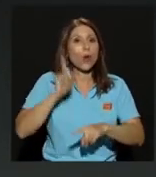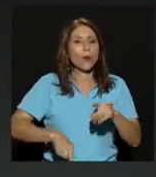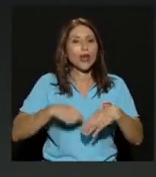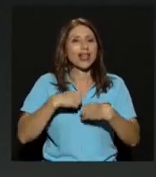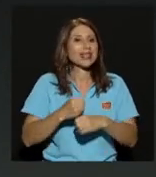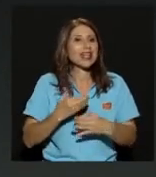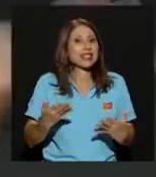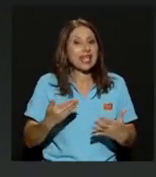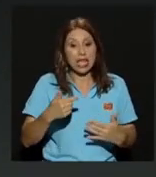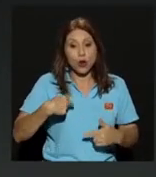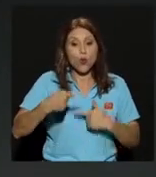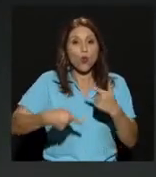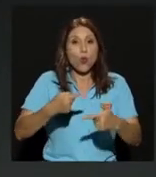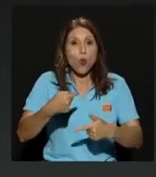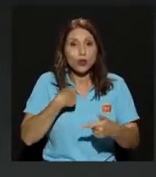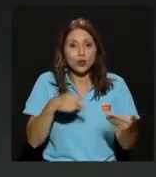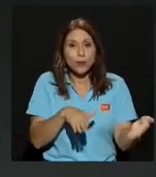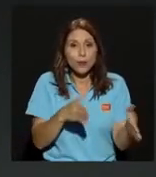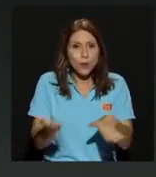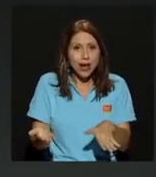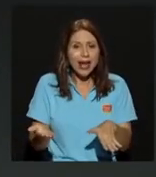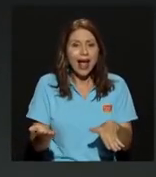cuando yo me muera él